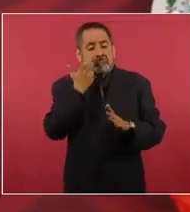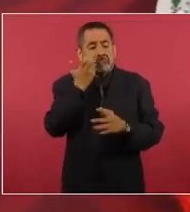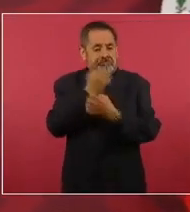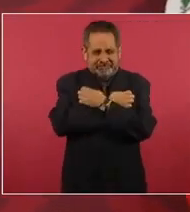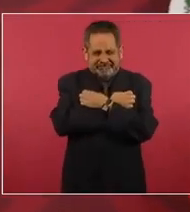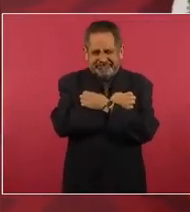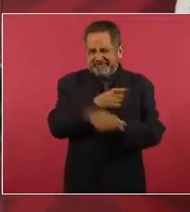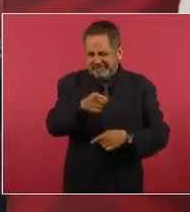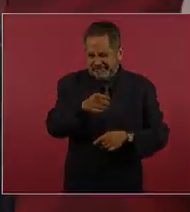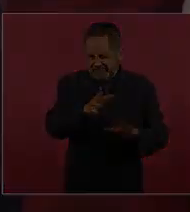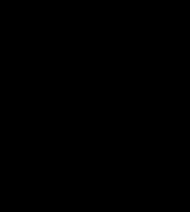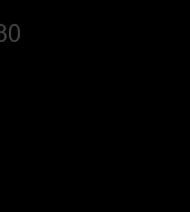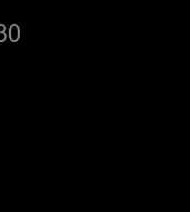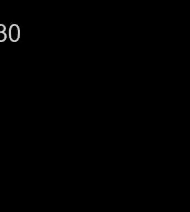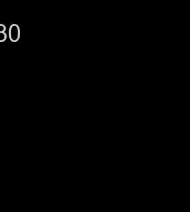educativa